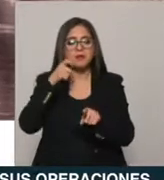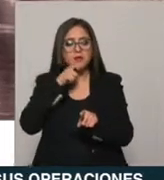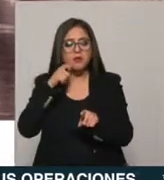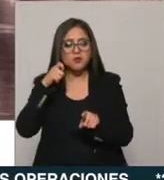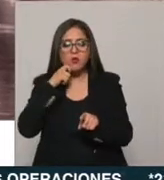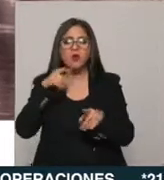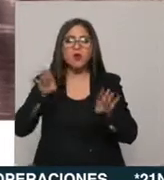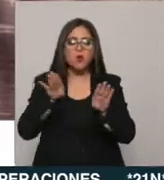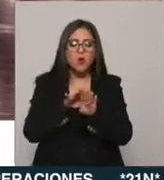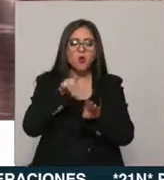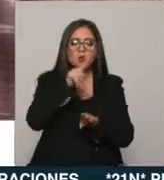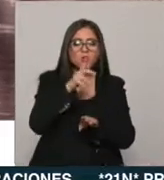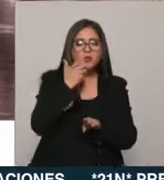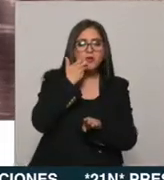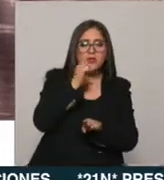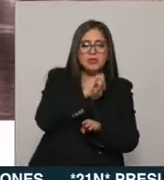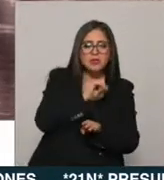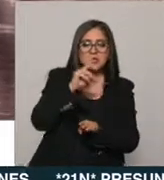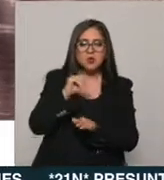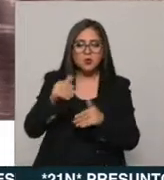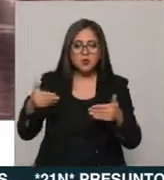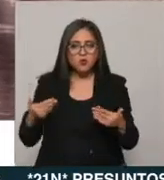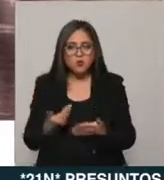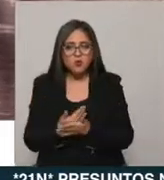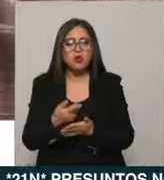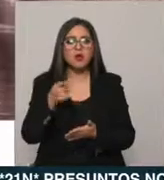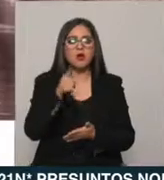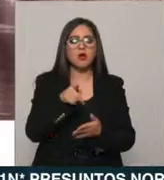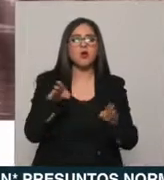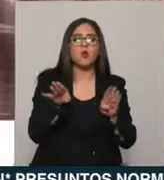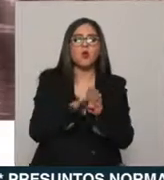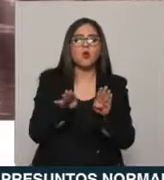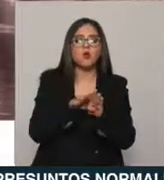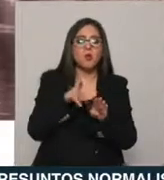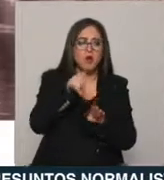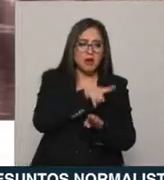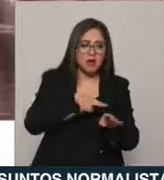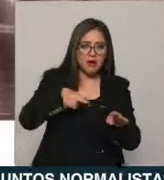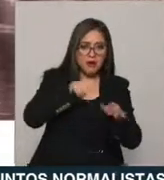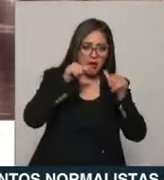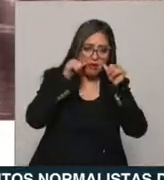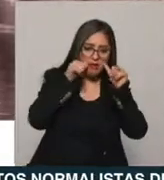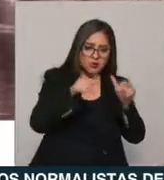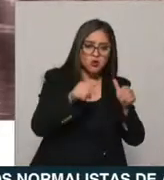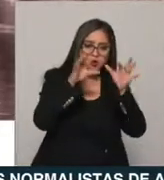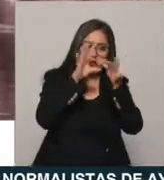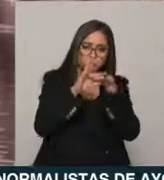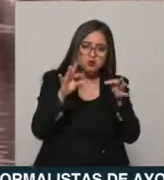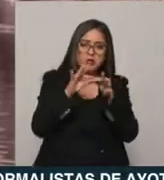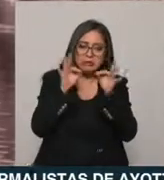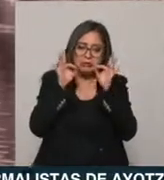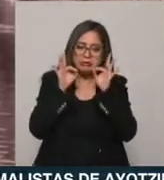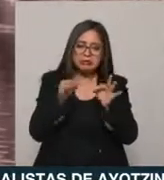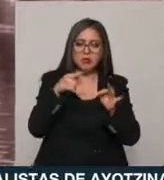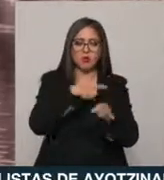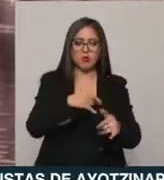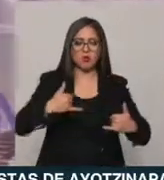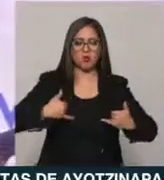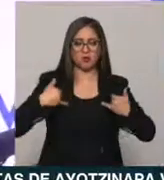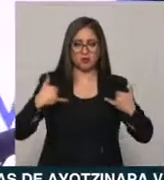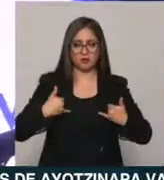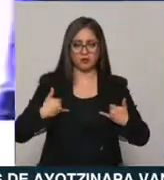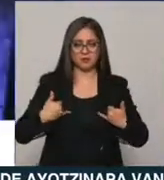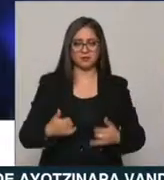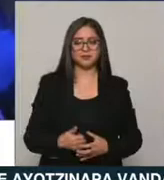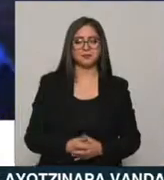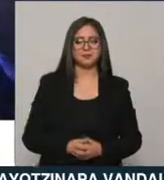evidencia, que quiere decir servicios amigables hacia las y los adolescentes, con calidad de atención.